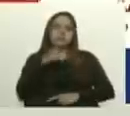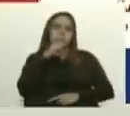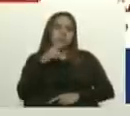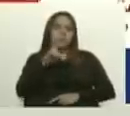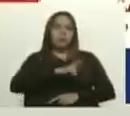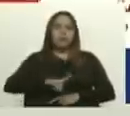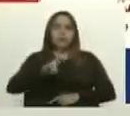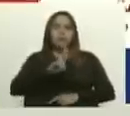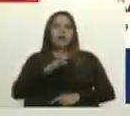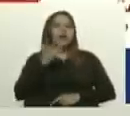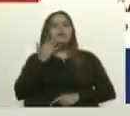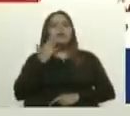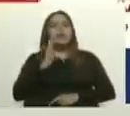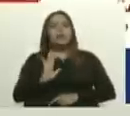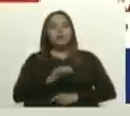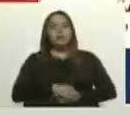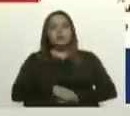el